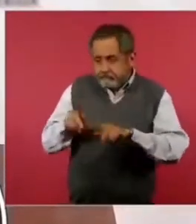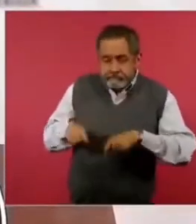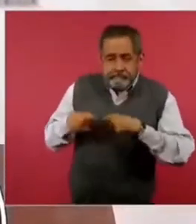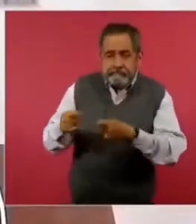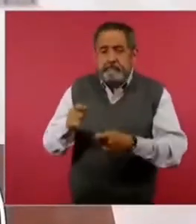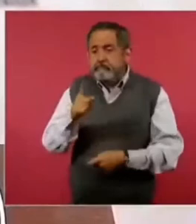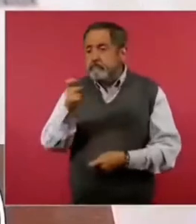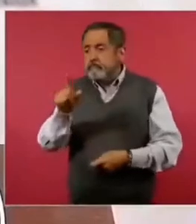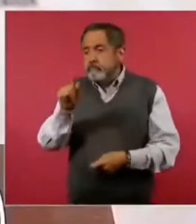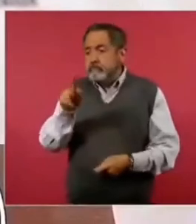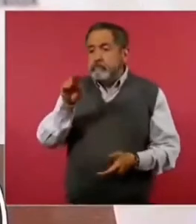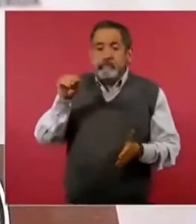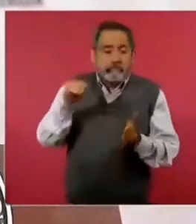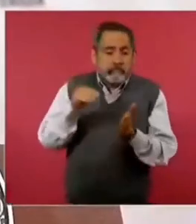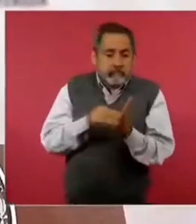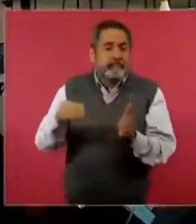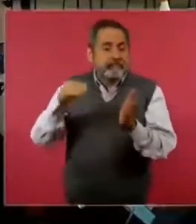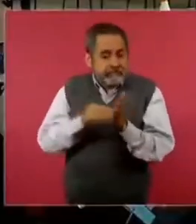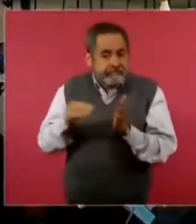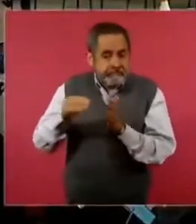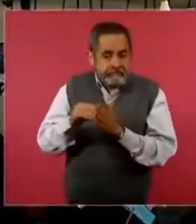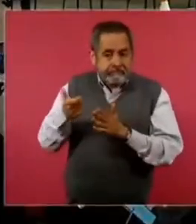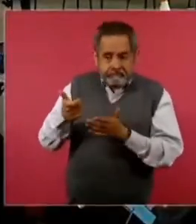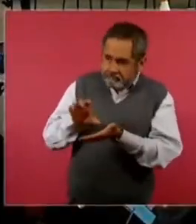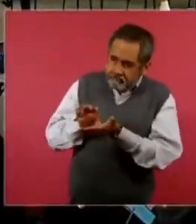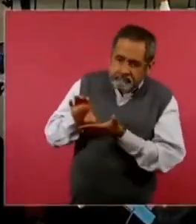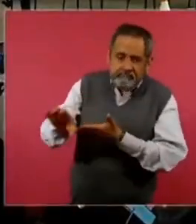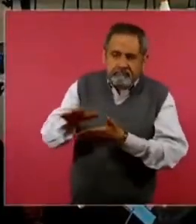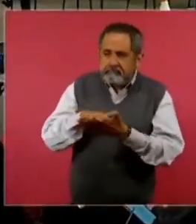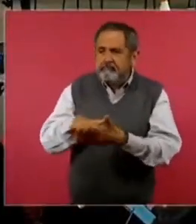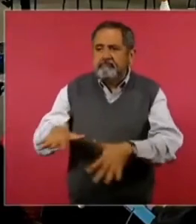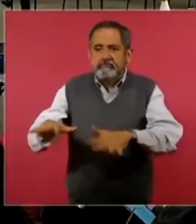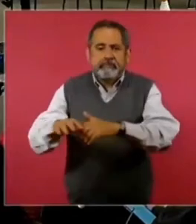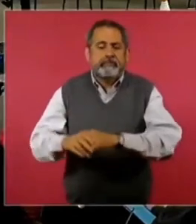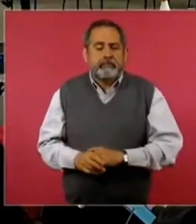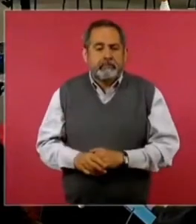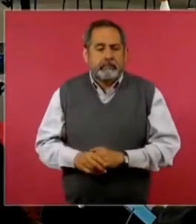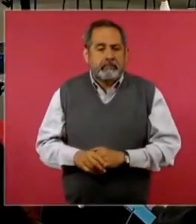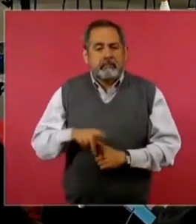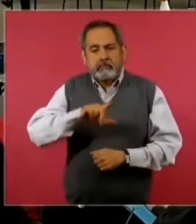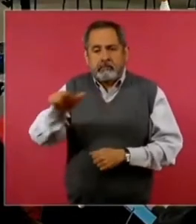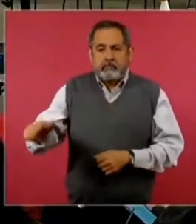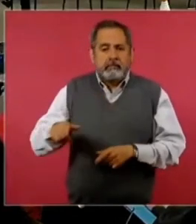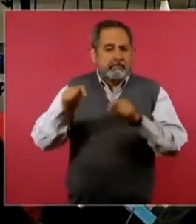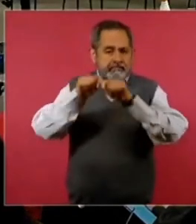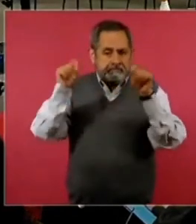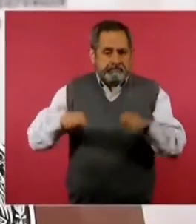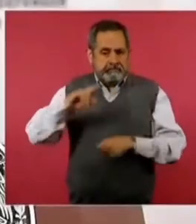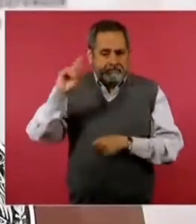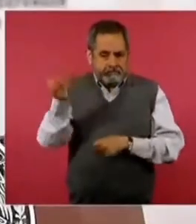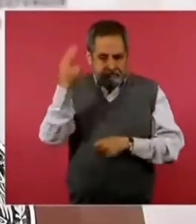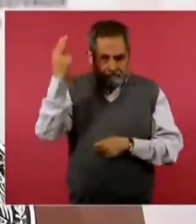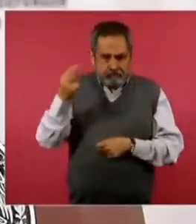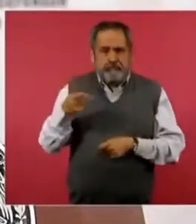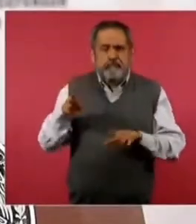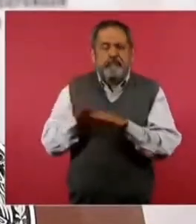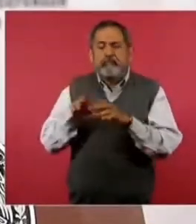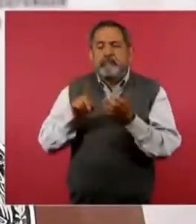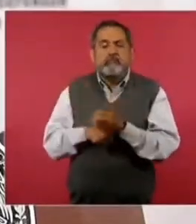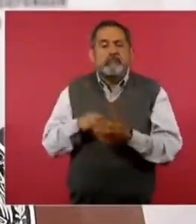de 179 mil millones de pesos. La que sigue. En el caso de licenciatura, se otorga una beca de